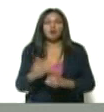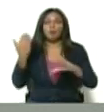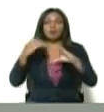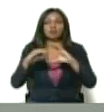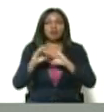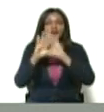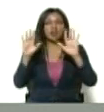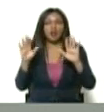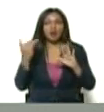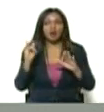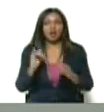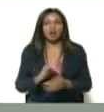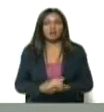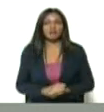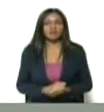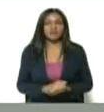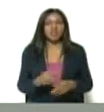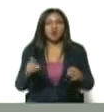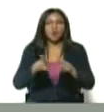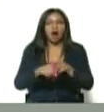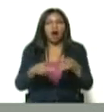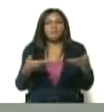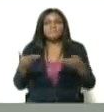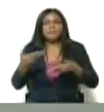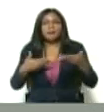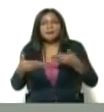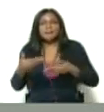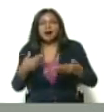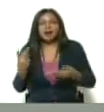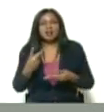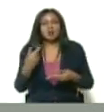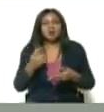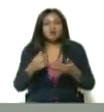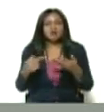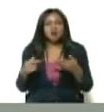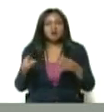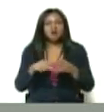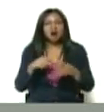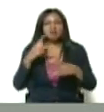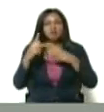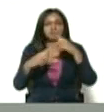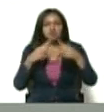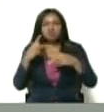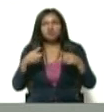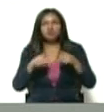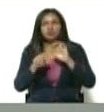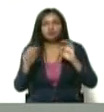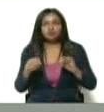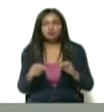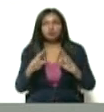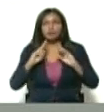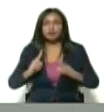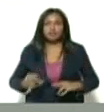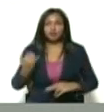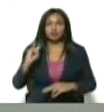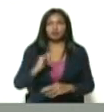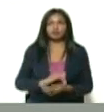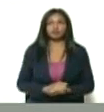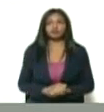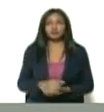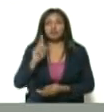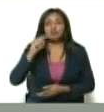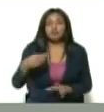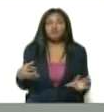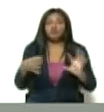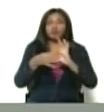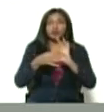pertinente en estos momentos, porque combina las dos cosas, combina los hechos políticos que están sucediendo con los hechos humanitarios. Creo que debemos unir todo eso